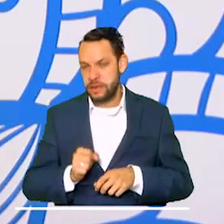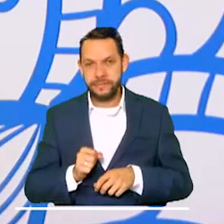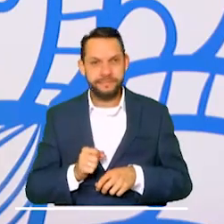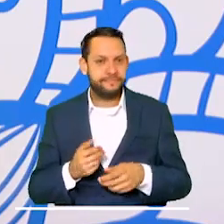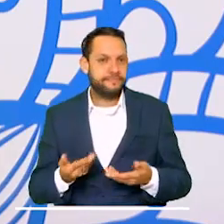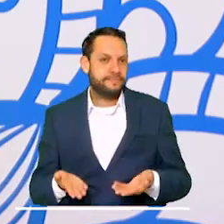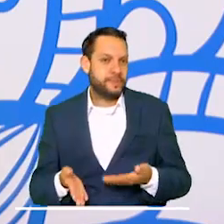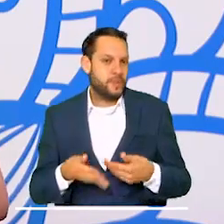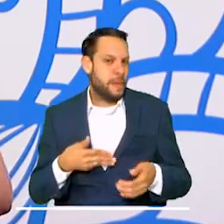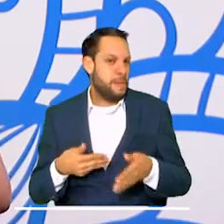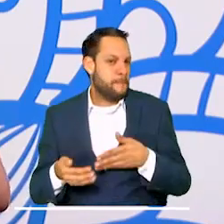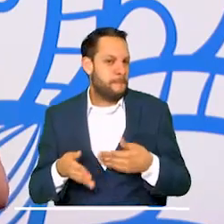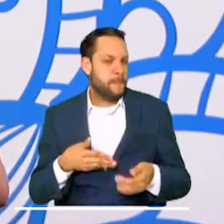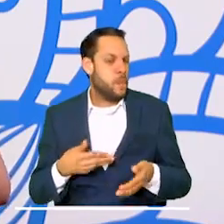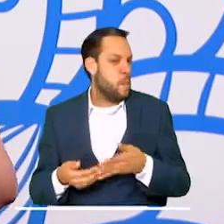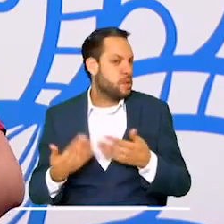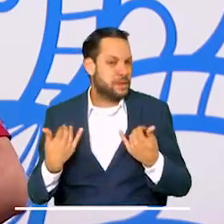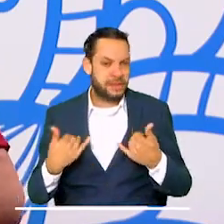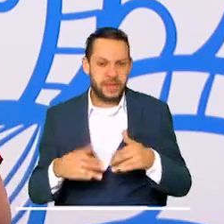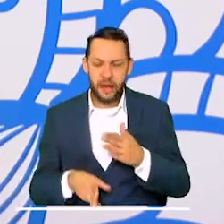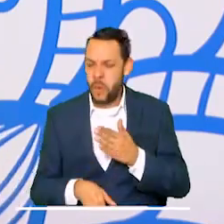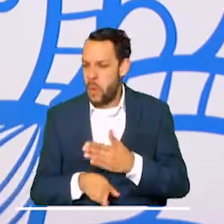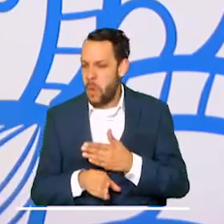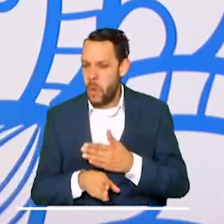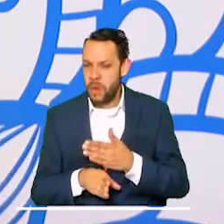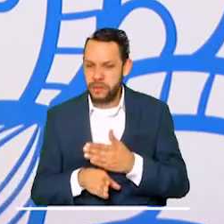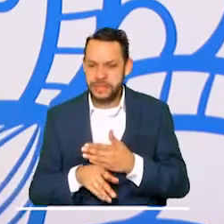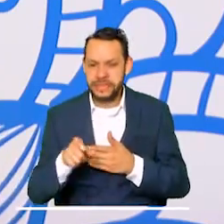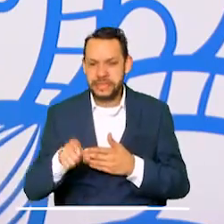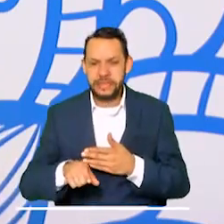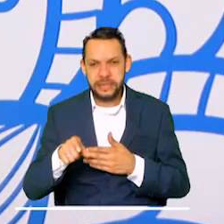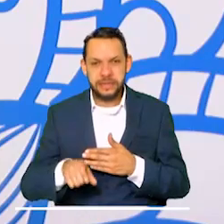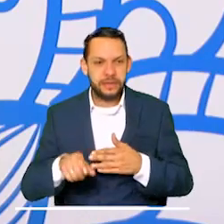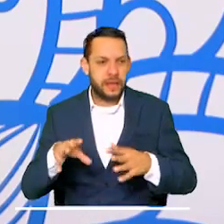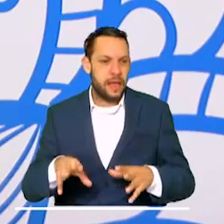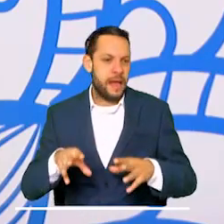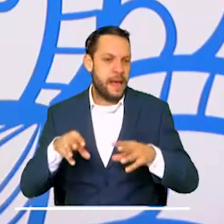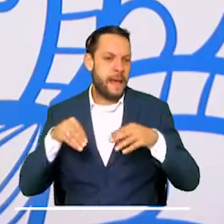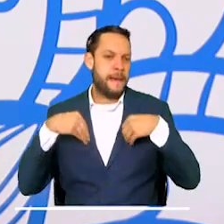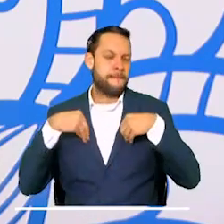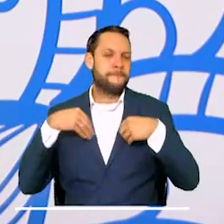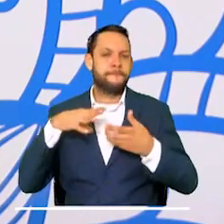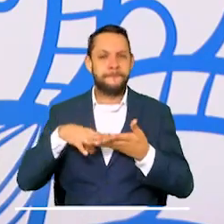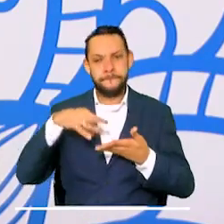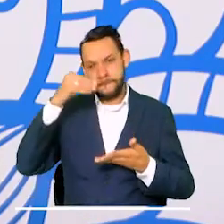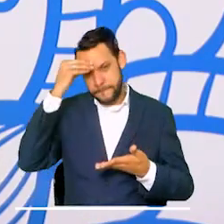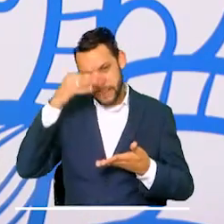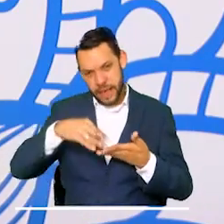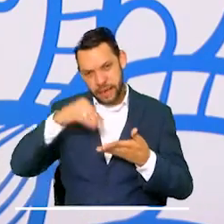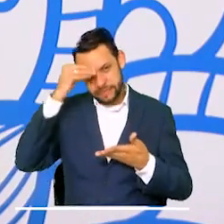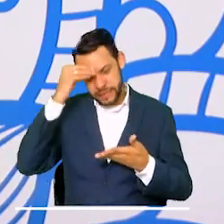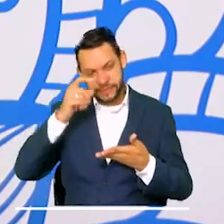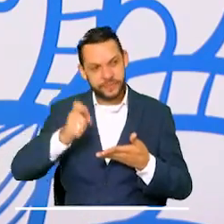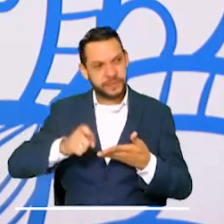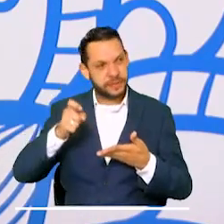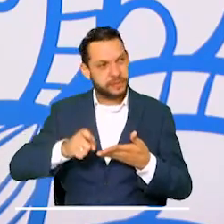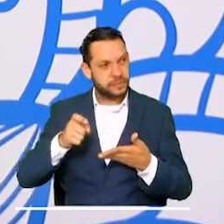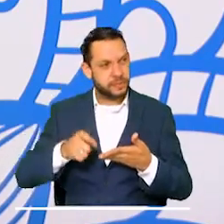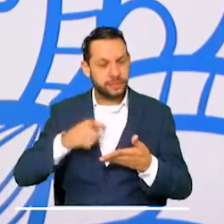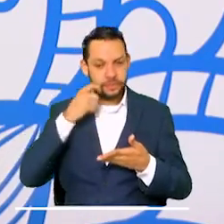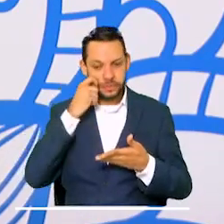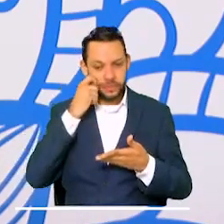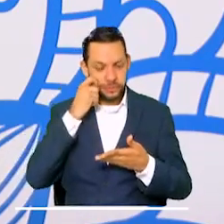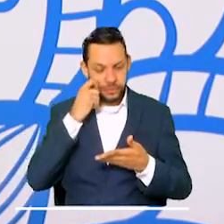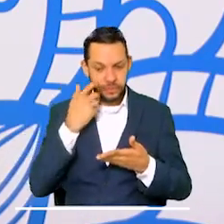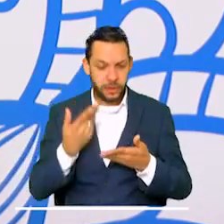más lejos de la realidad. Nosotros lo que tenemos que hacer es aprender a madurar con ese cambio, aprender a fluir con ese cambio, porque no hay nada